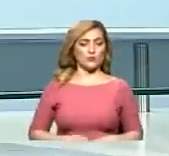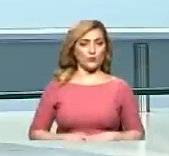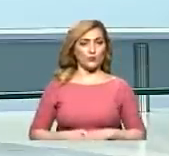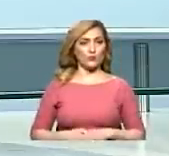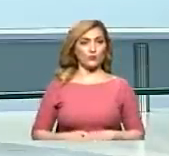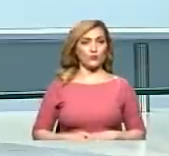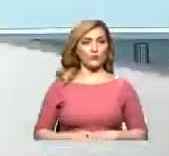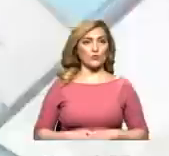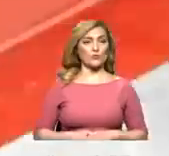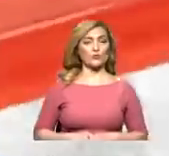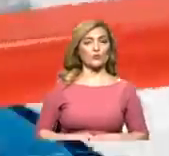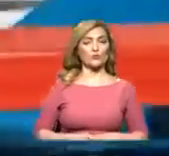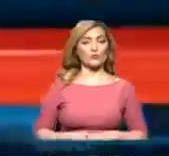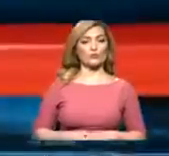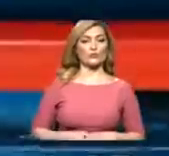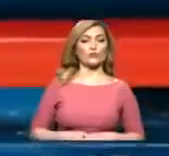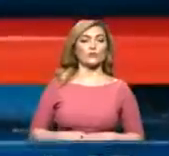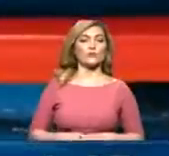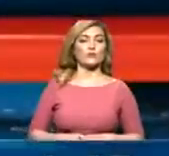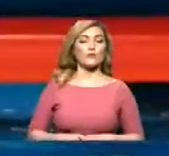tardes.